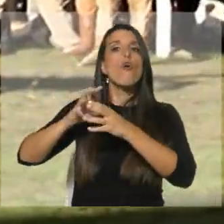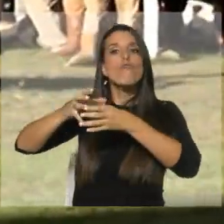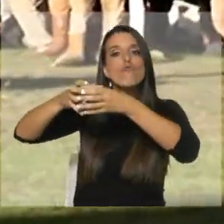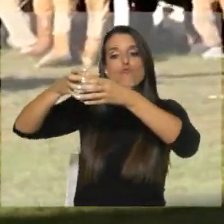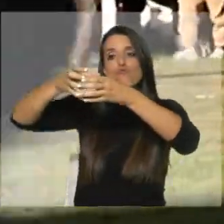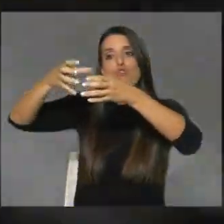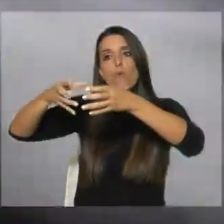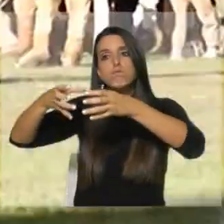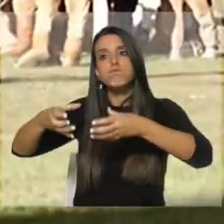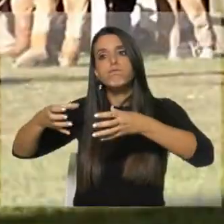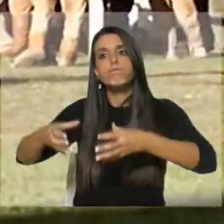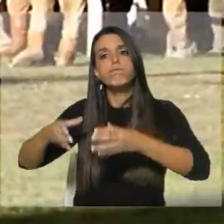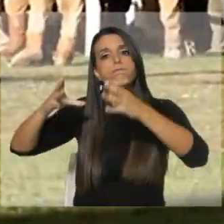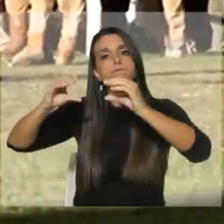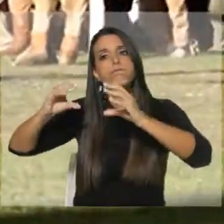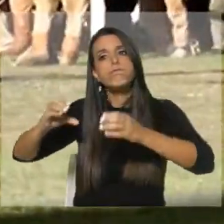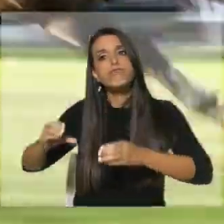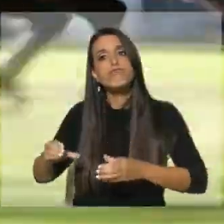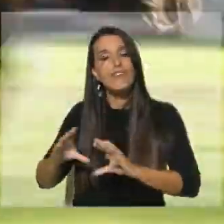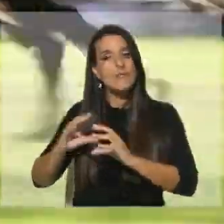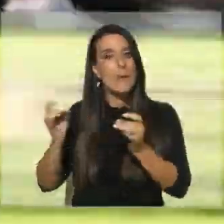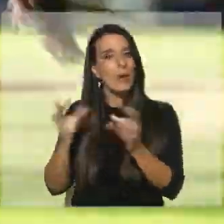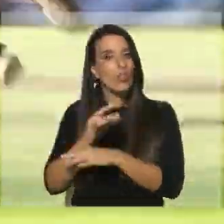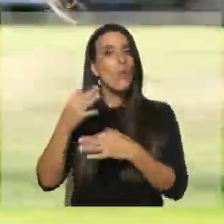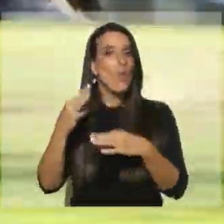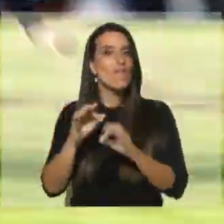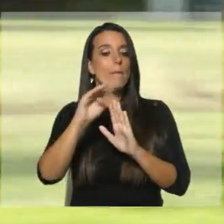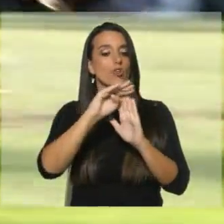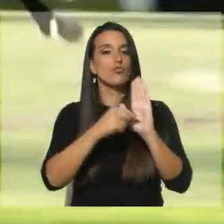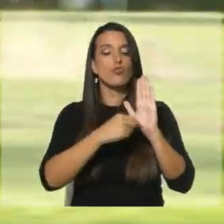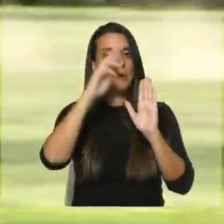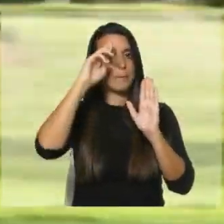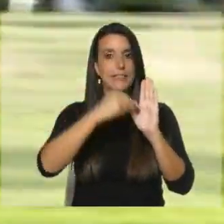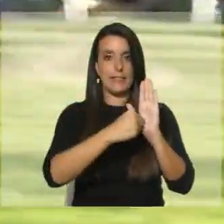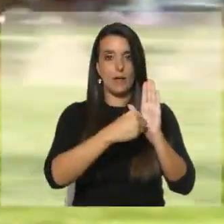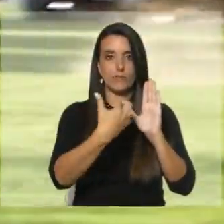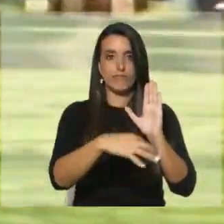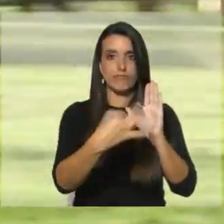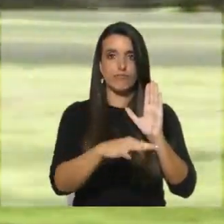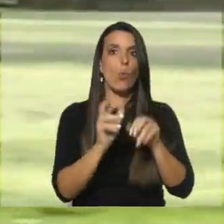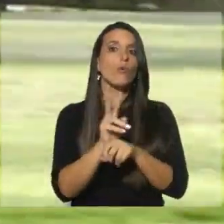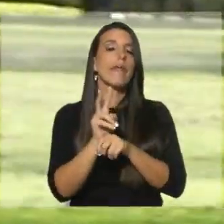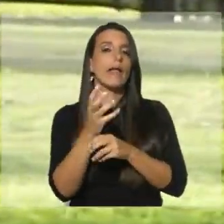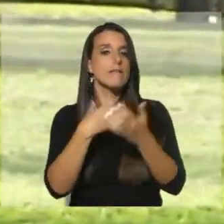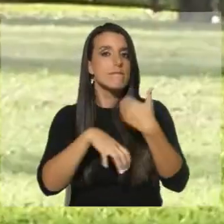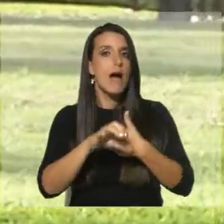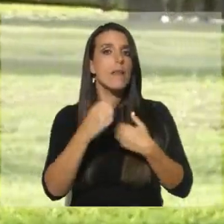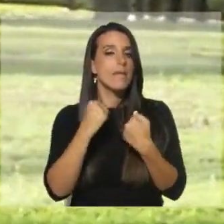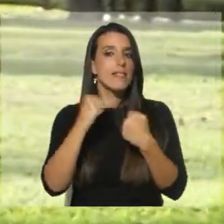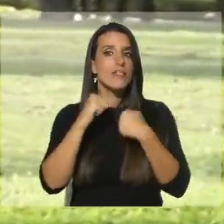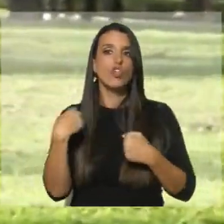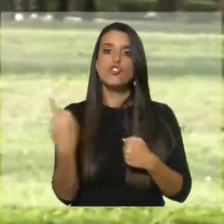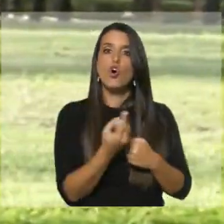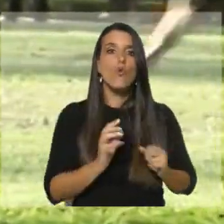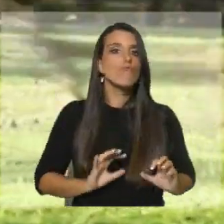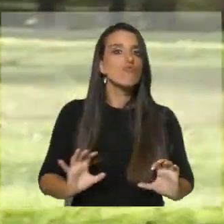de primer nivel con todas las medidas de seguridad. Trabajamos bajo un protocolo bajo el cual hacemos un entrenamiento a todo el